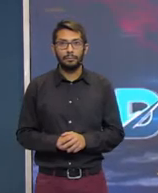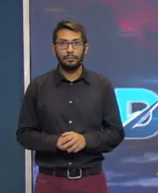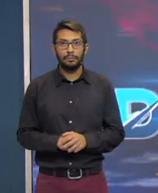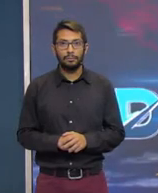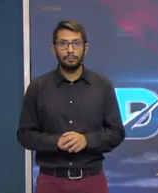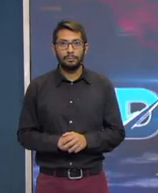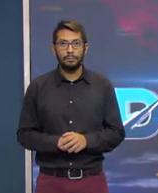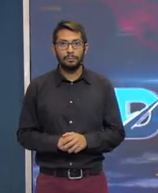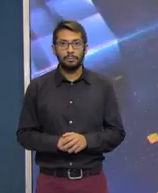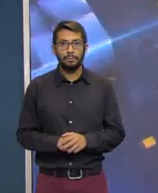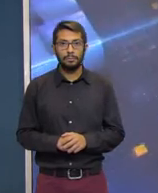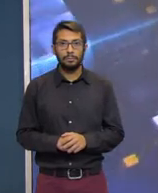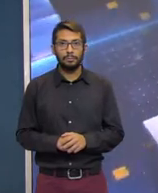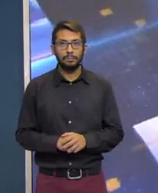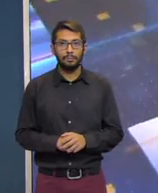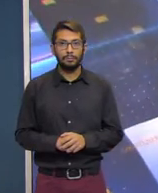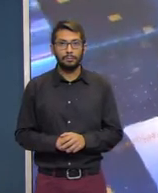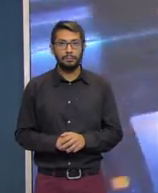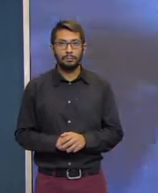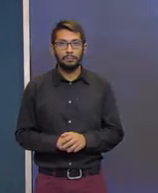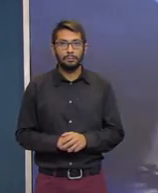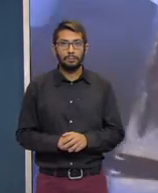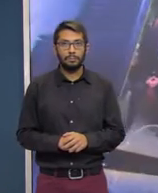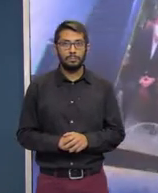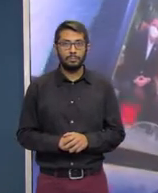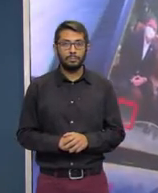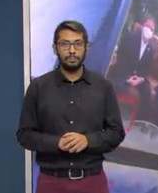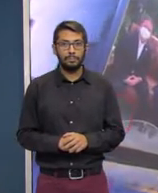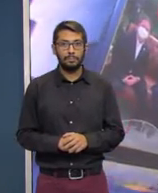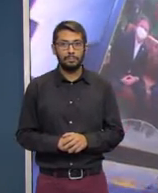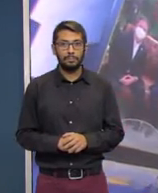Pero mañana, a partir de las 9 de la mañana, se va a analizar